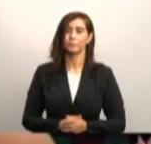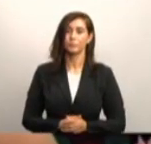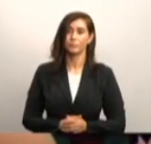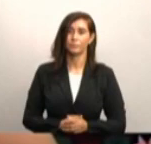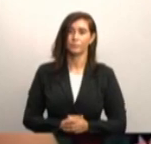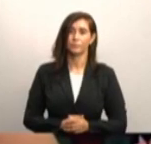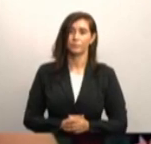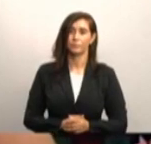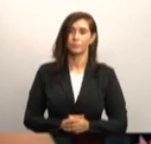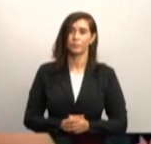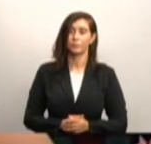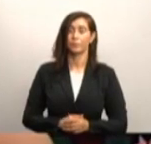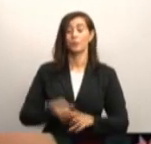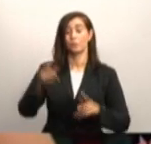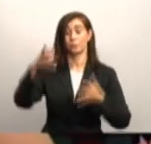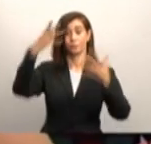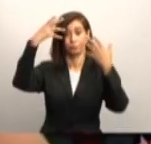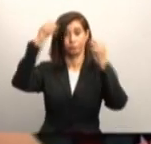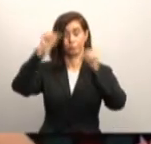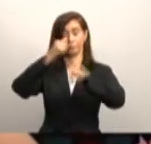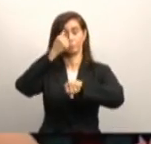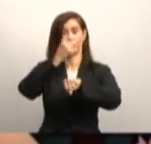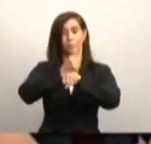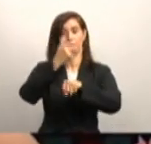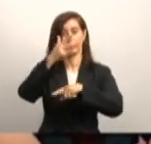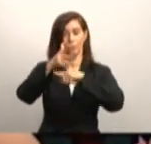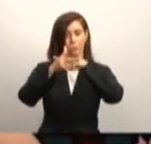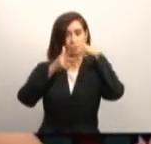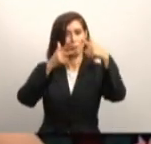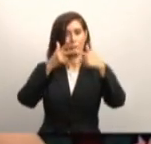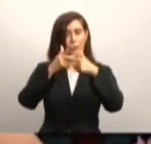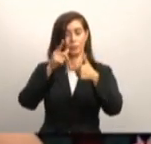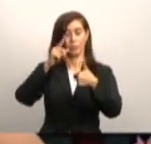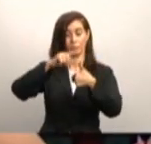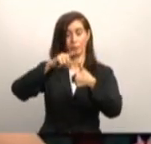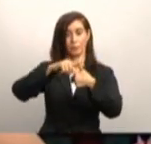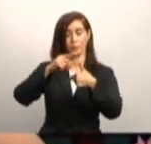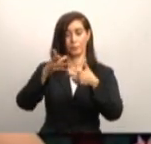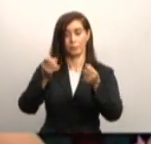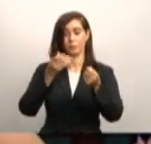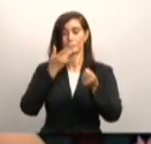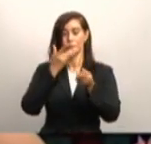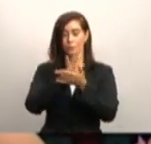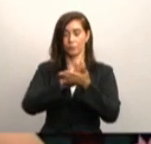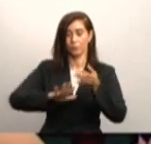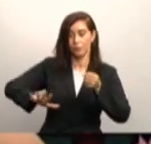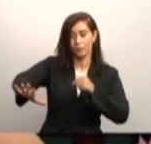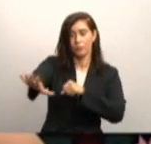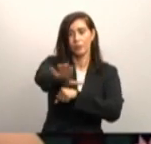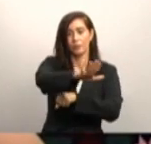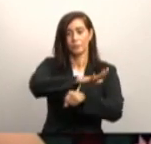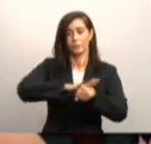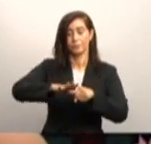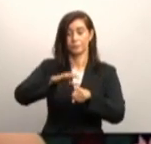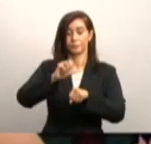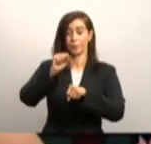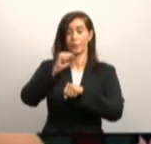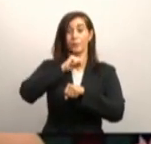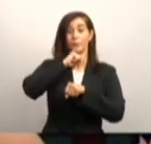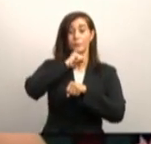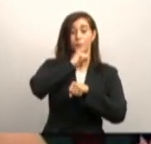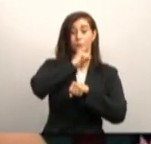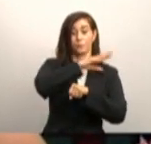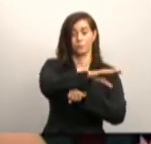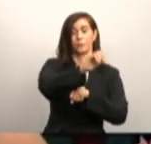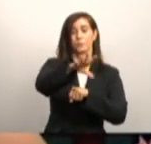presidente establecía tres metas, que era primero resolver la situación de saneamiento del vertedero de Duquesa, tenía dos más,